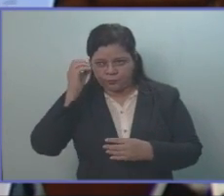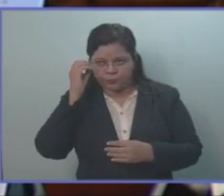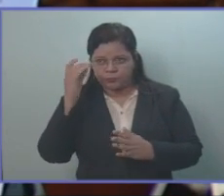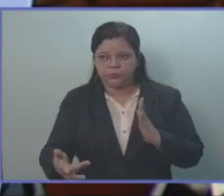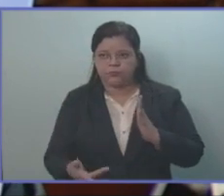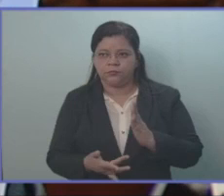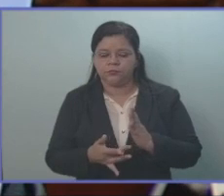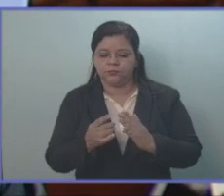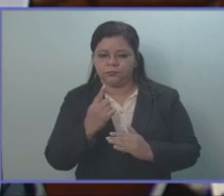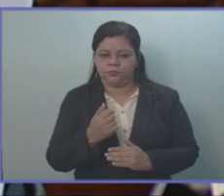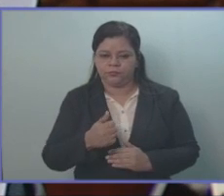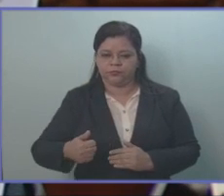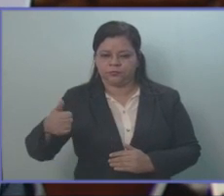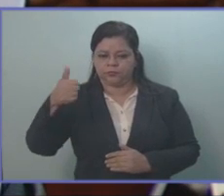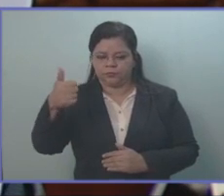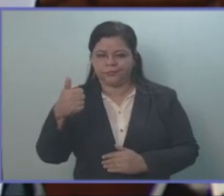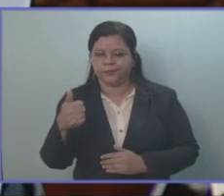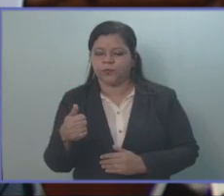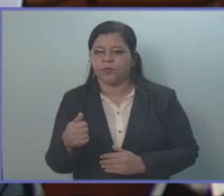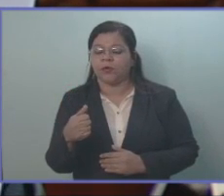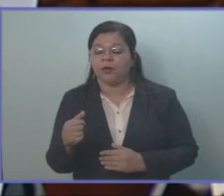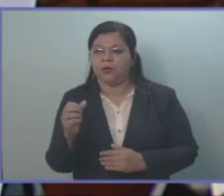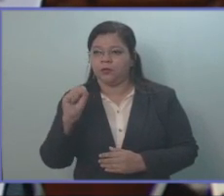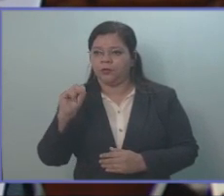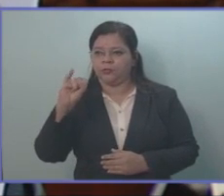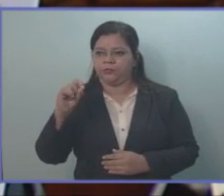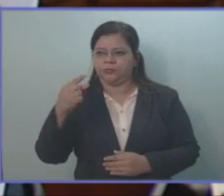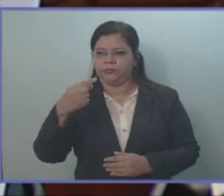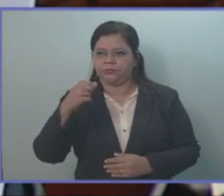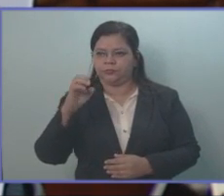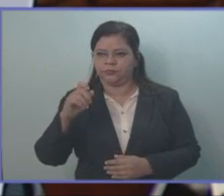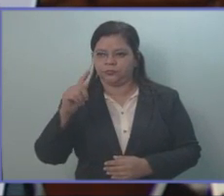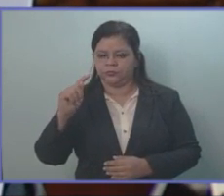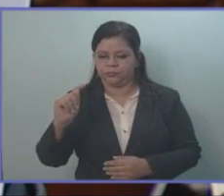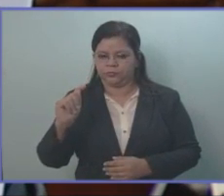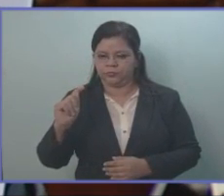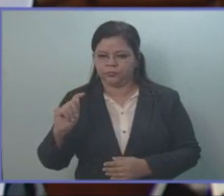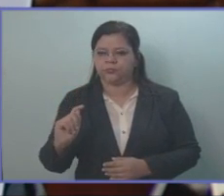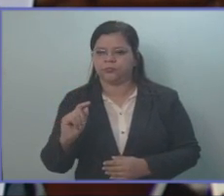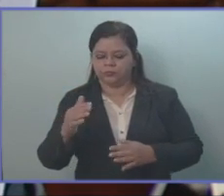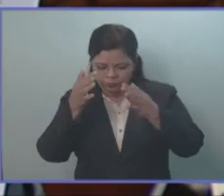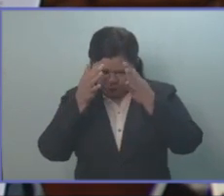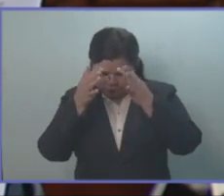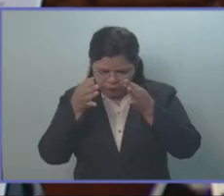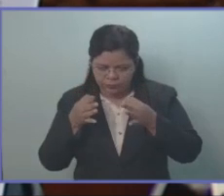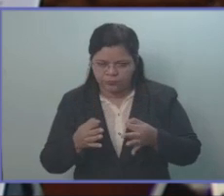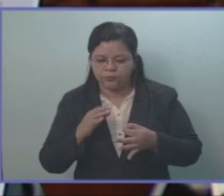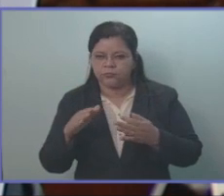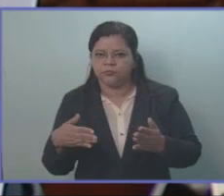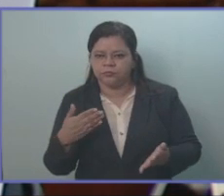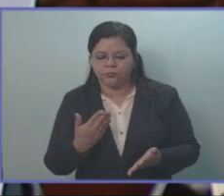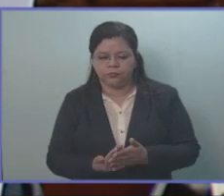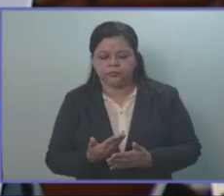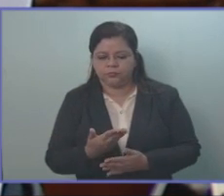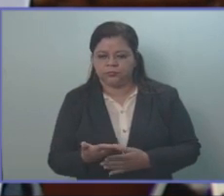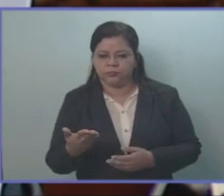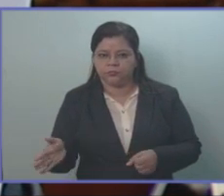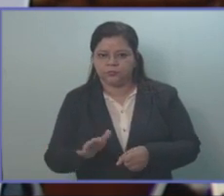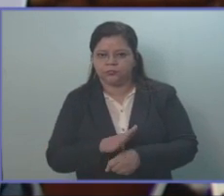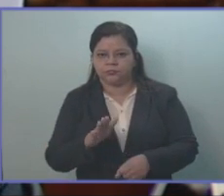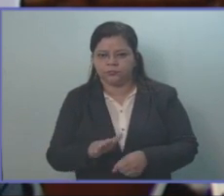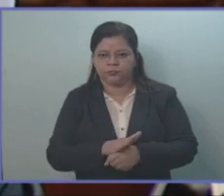del Superintendente General de Electricidad y Telecomunicaciones, dispondrá de todas las medidas necesarias